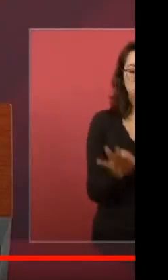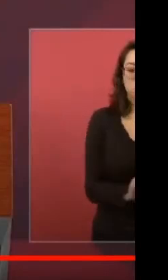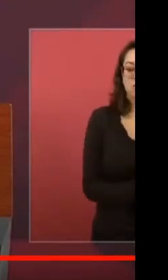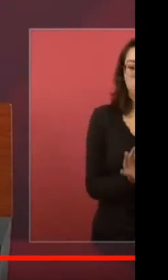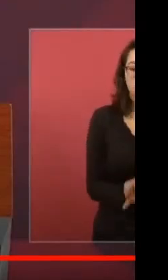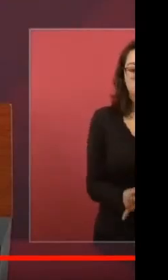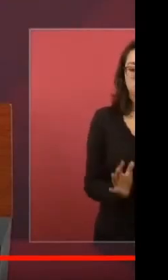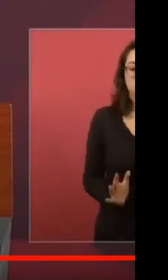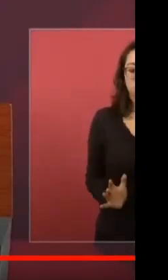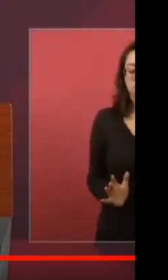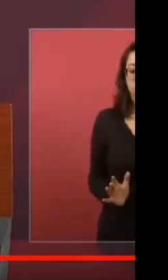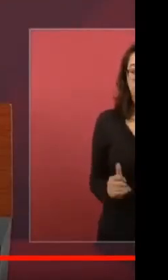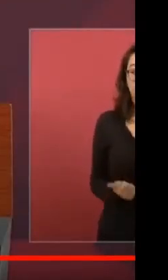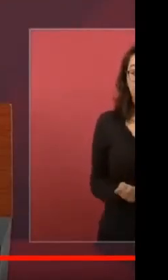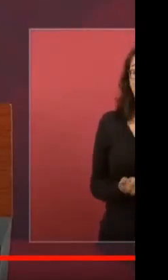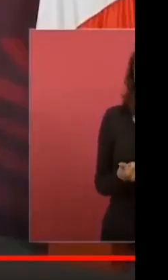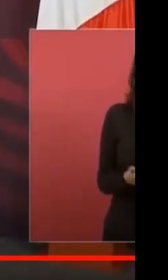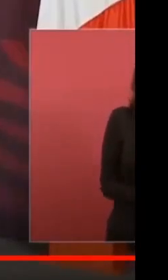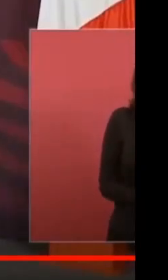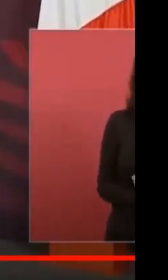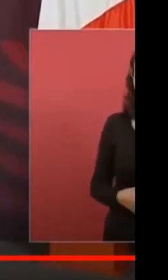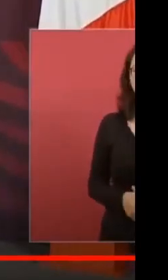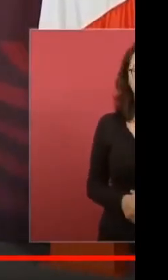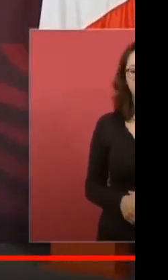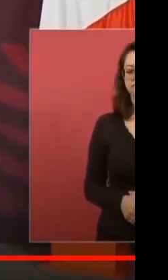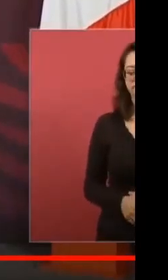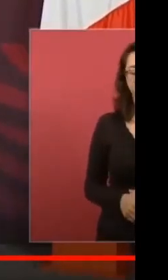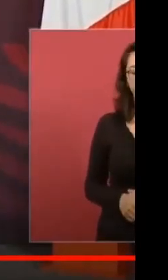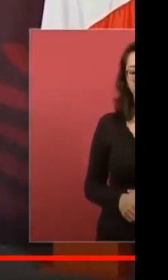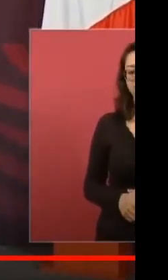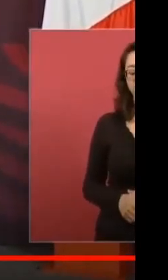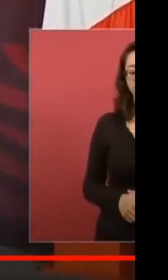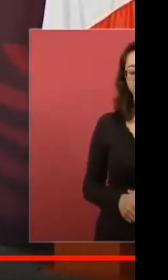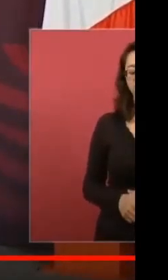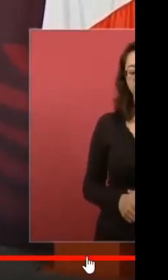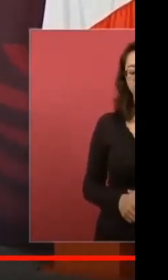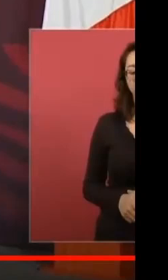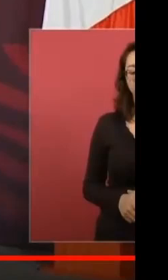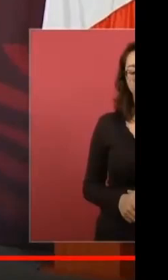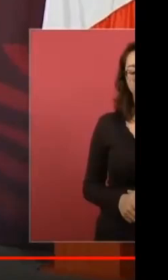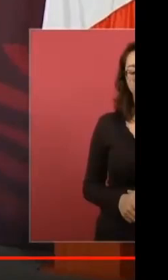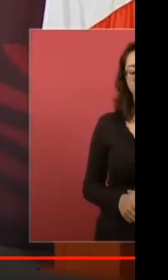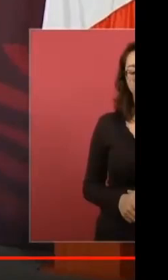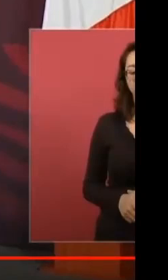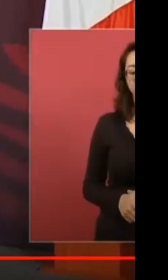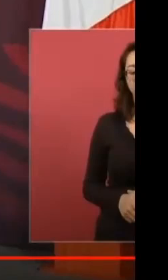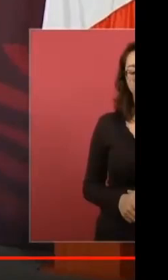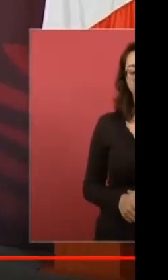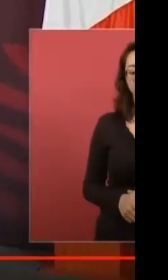que pueden poseer eso pues fuera de la gente que anda mal vamos a escuchar